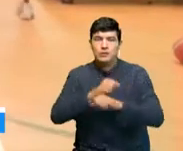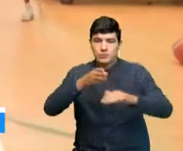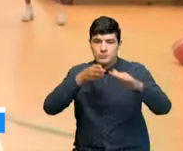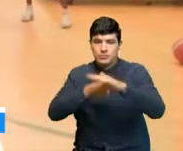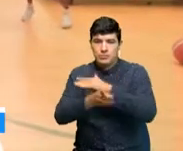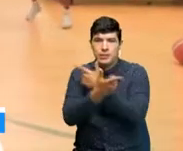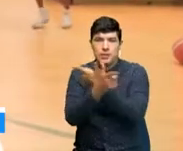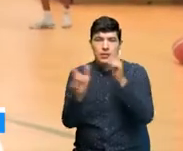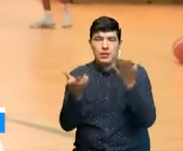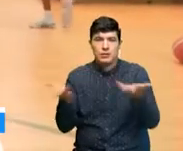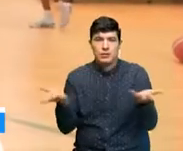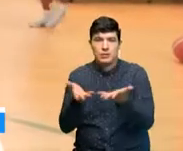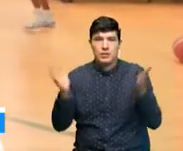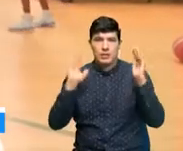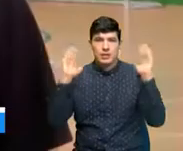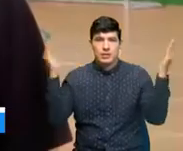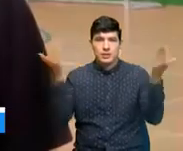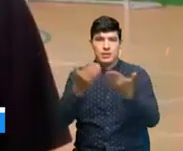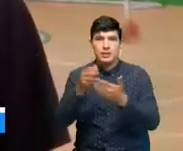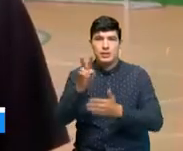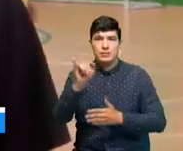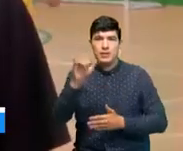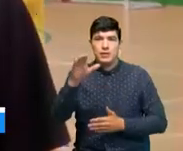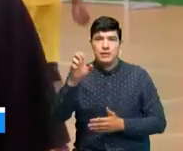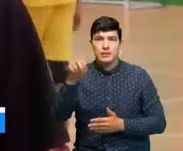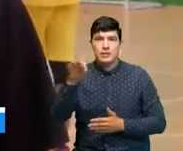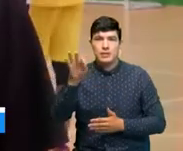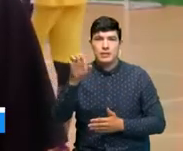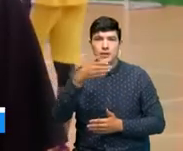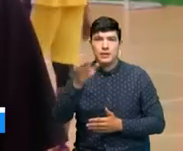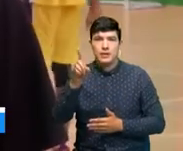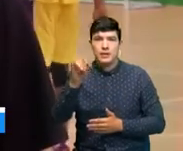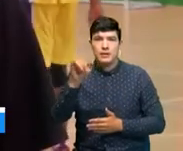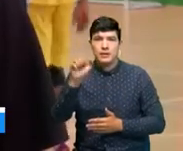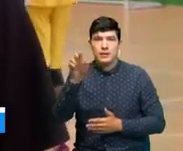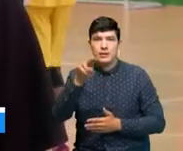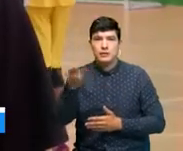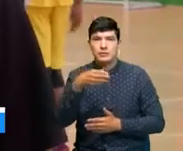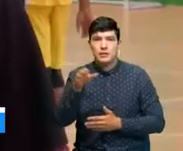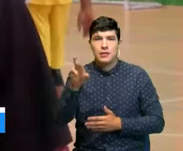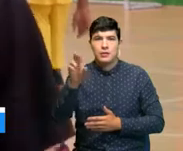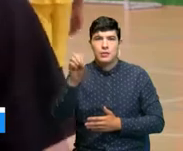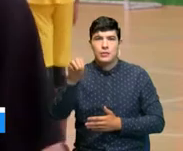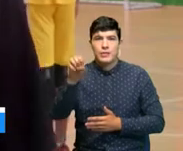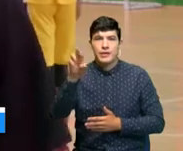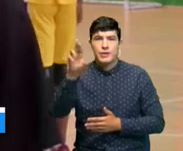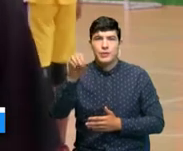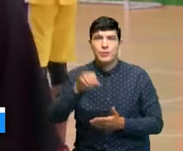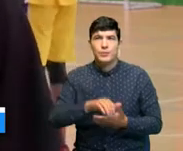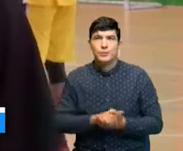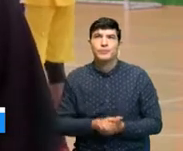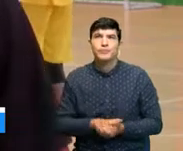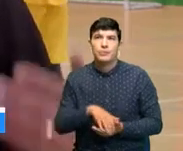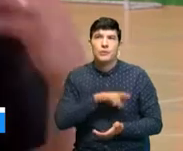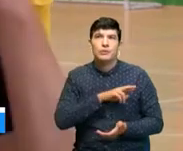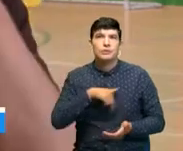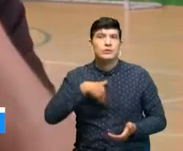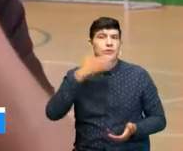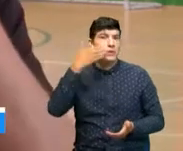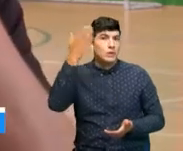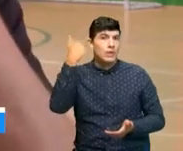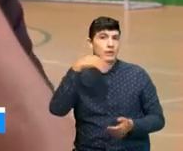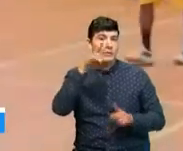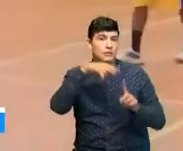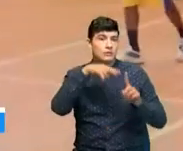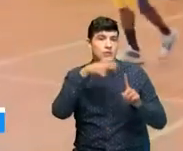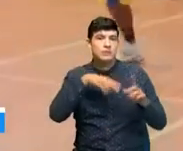en el Coliseo Vicente Díaz Romero. Pues el trabajo, los muchachos, nosotros estamos conectados hace como 2 meses con los